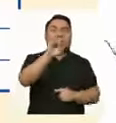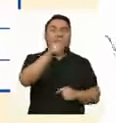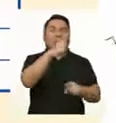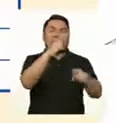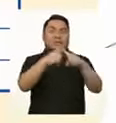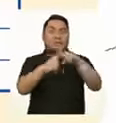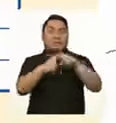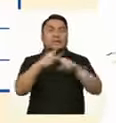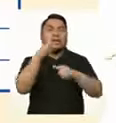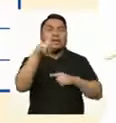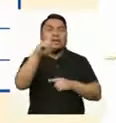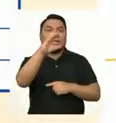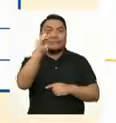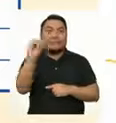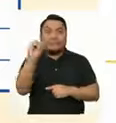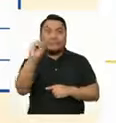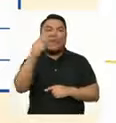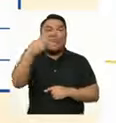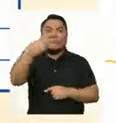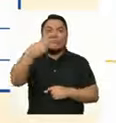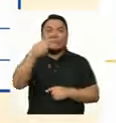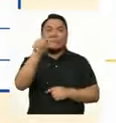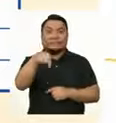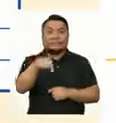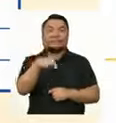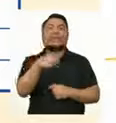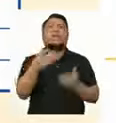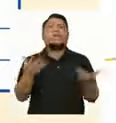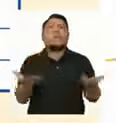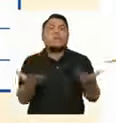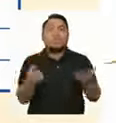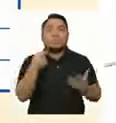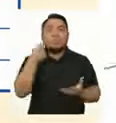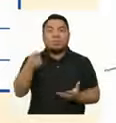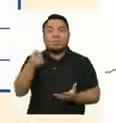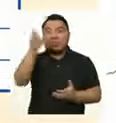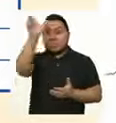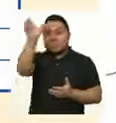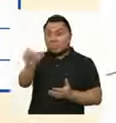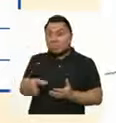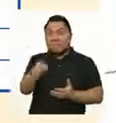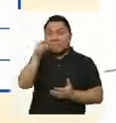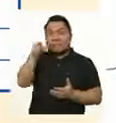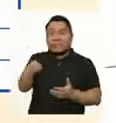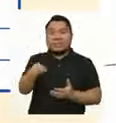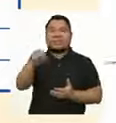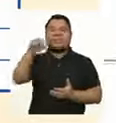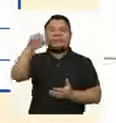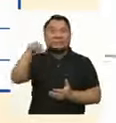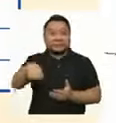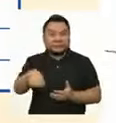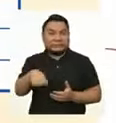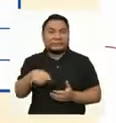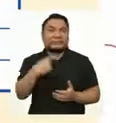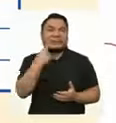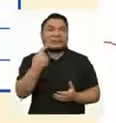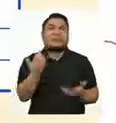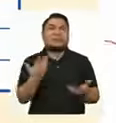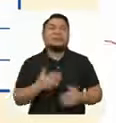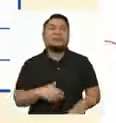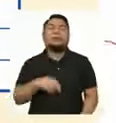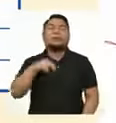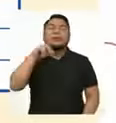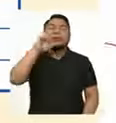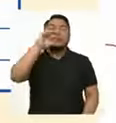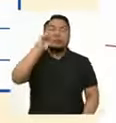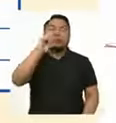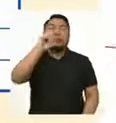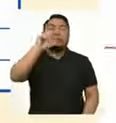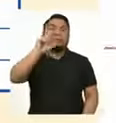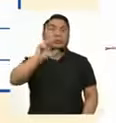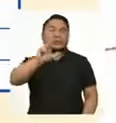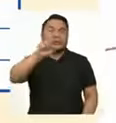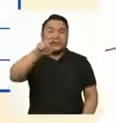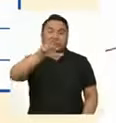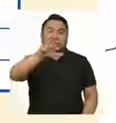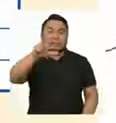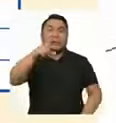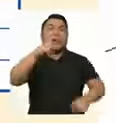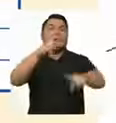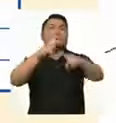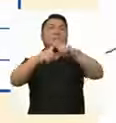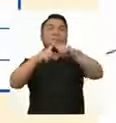100%. Y tenemos que para la categoría sí, multiplicamos 33 centésimos